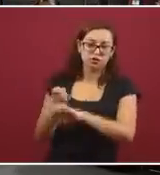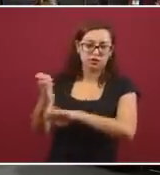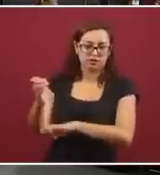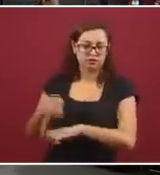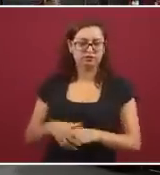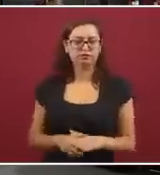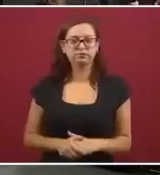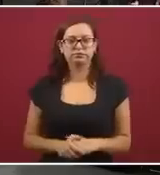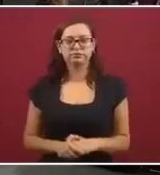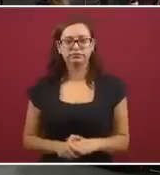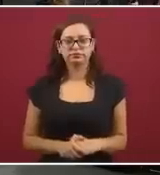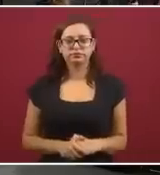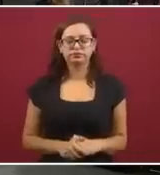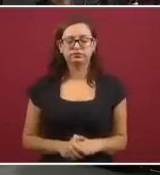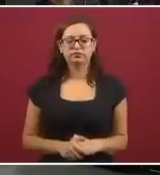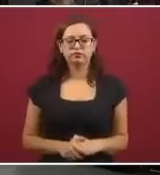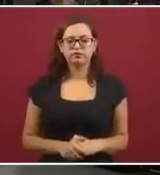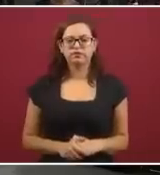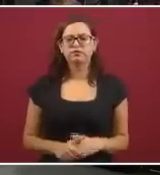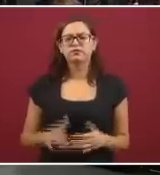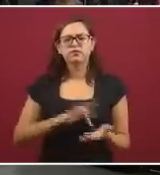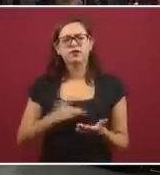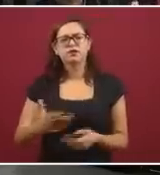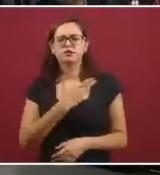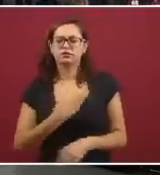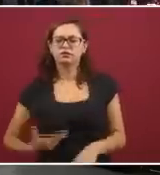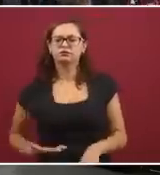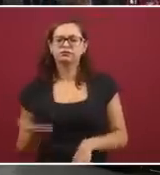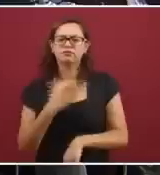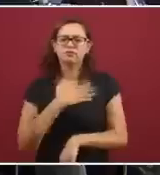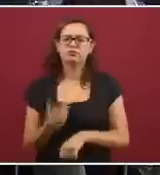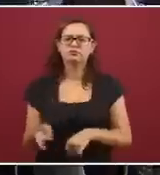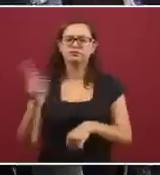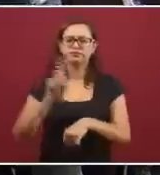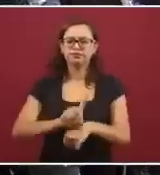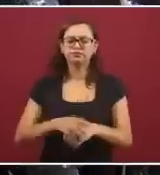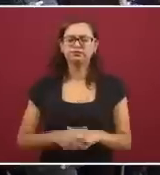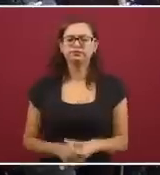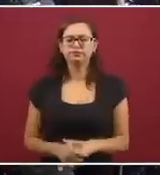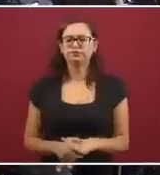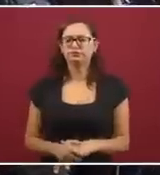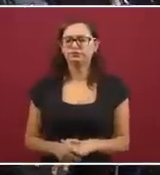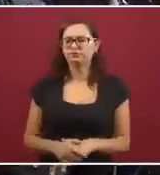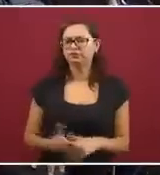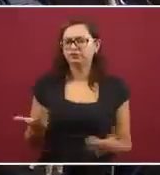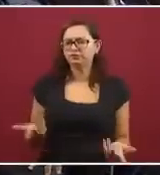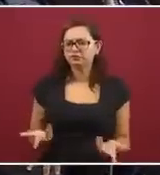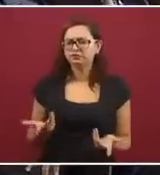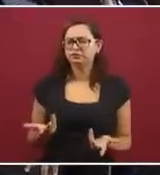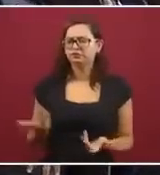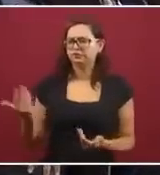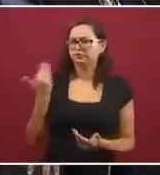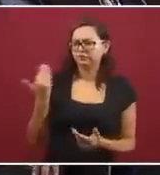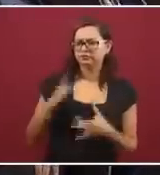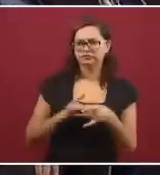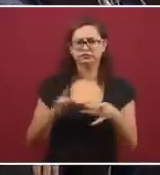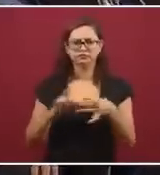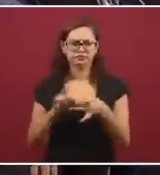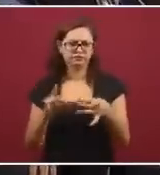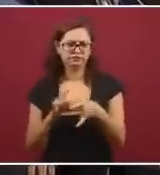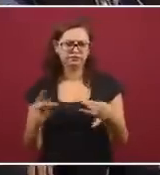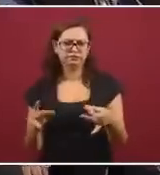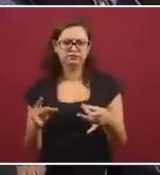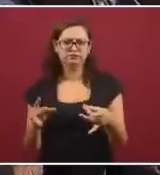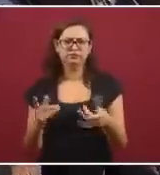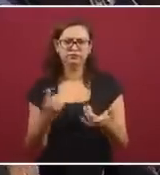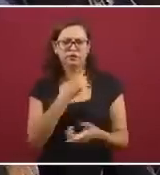gracias en presente buen día hace un momento mencionó que hay encuestas que no avalaban lo que estás las